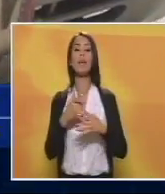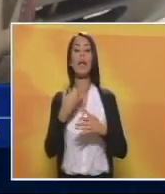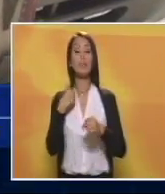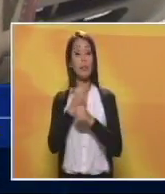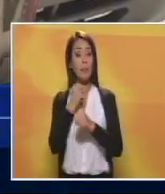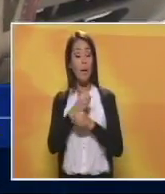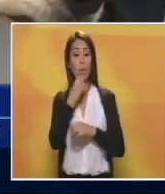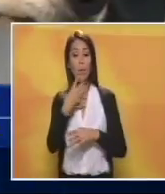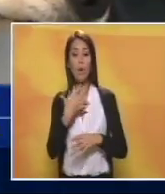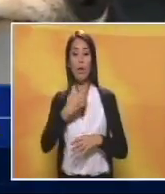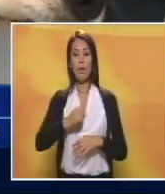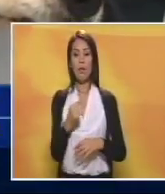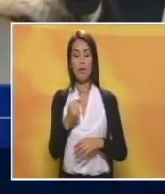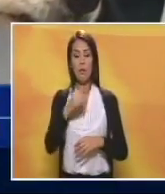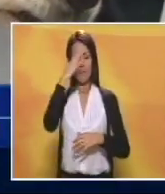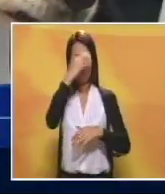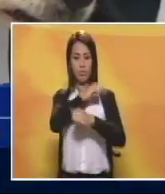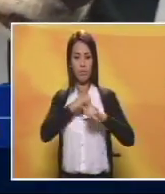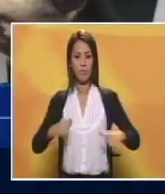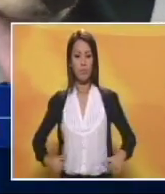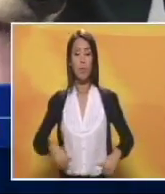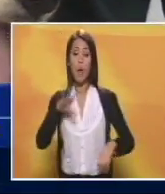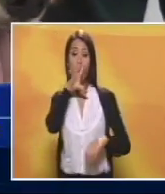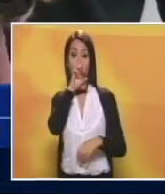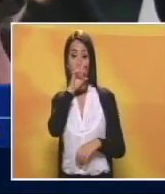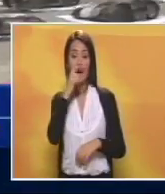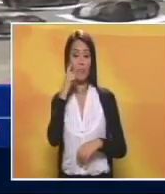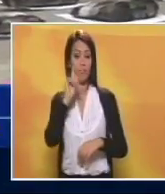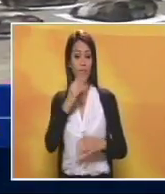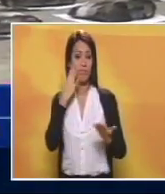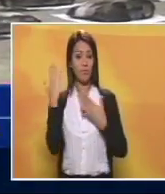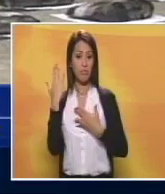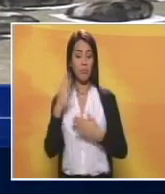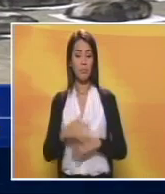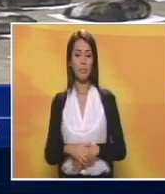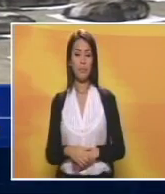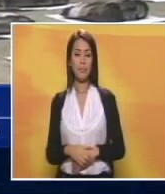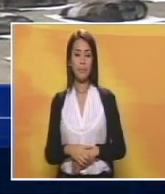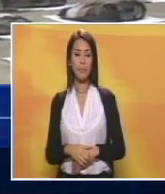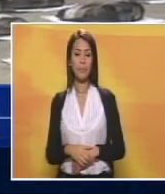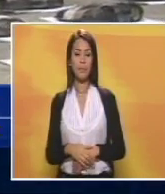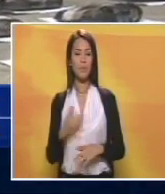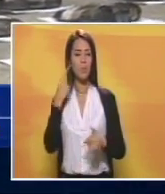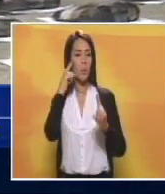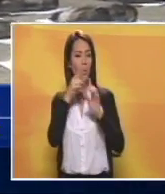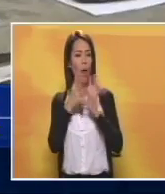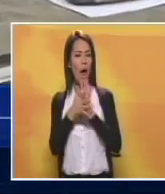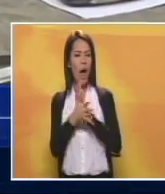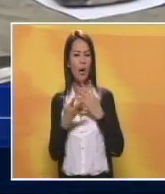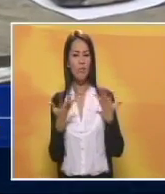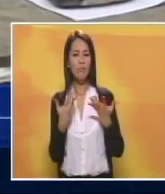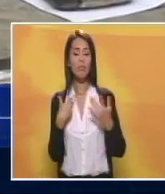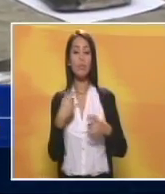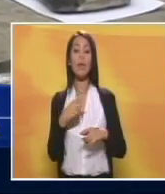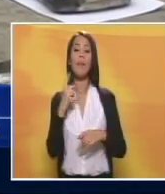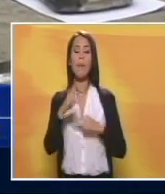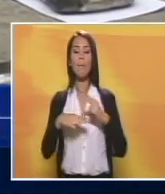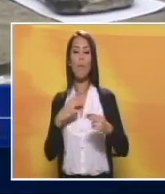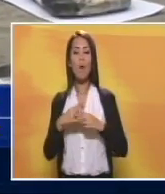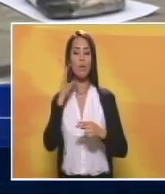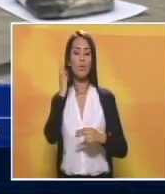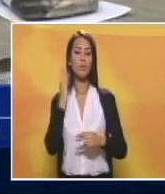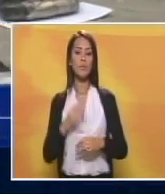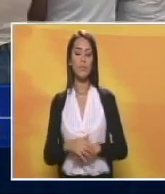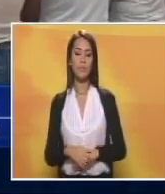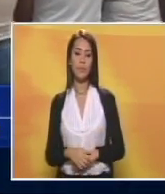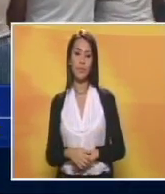y la utilización de los semovientes caninos, se logra este decomiso, que tenía como destino la ciudad de Puerto Cabello.